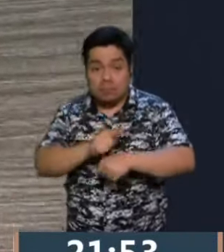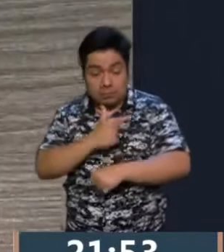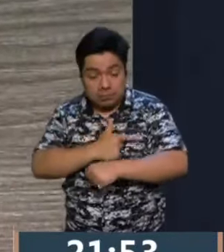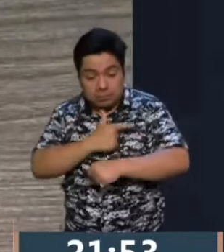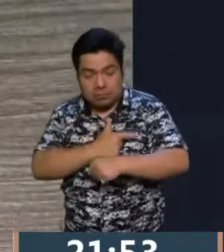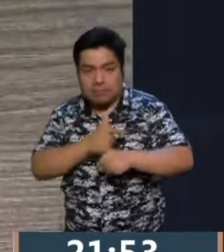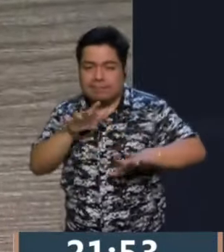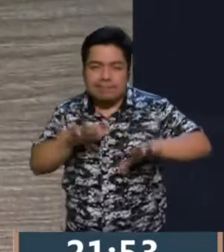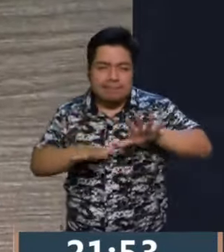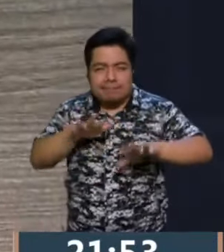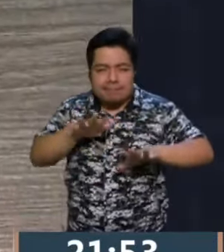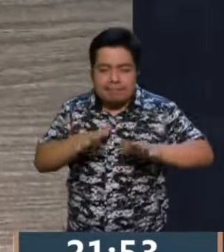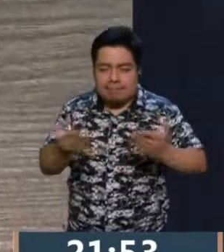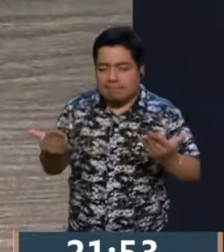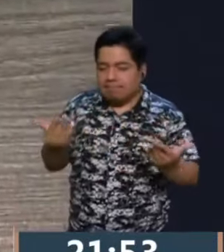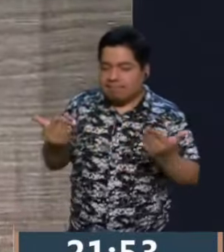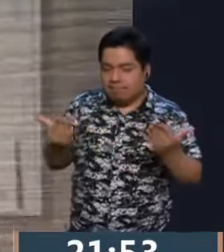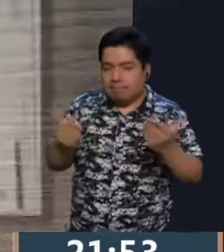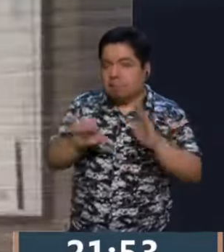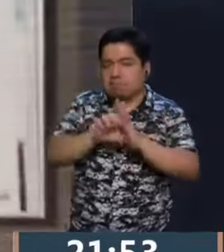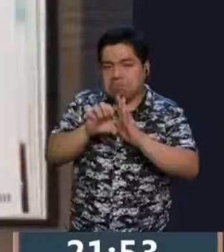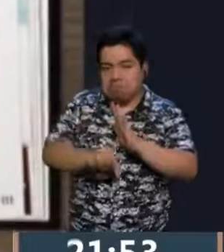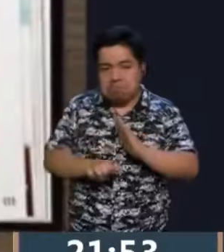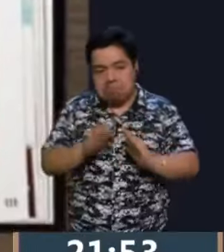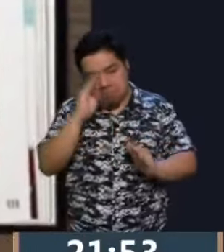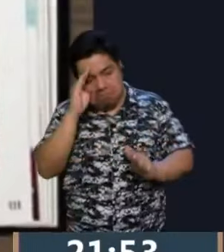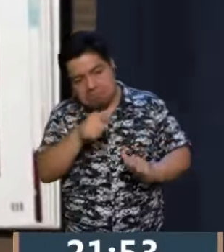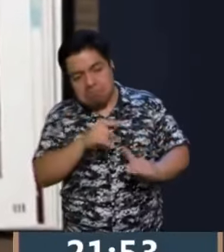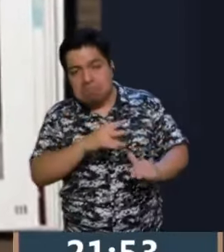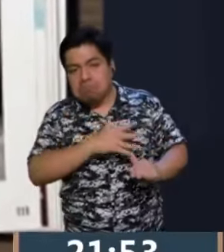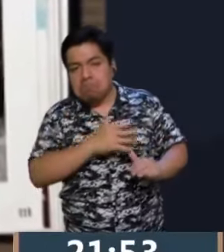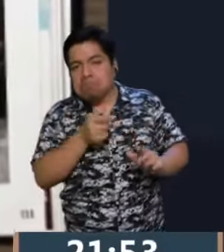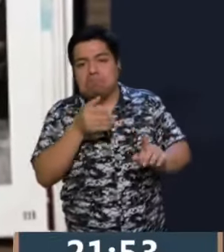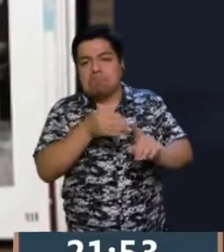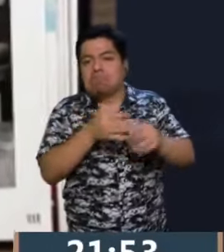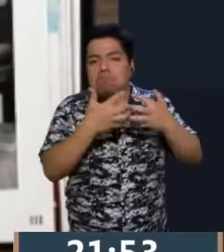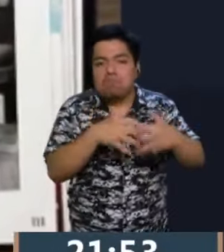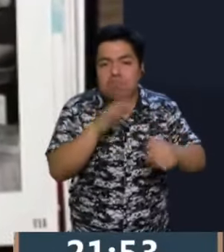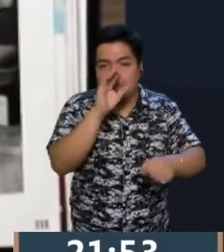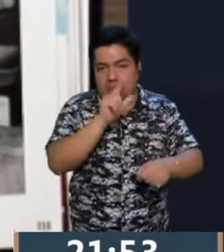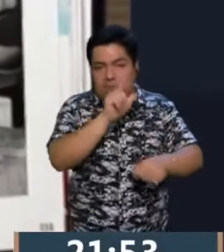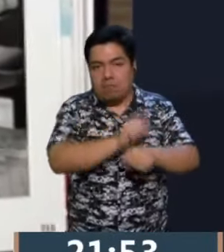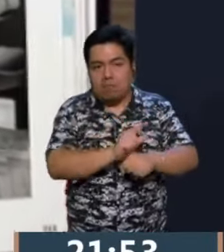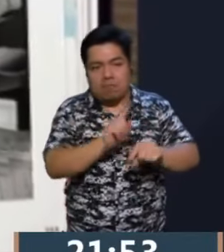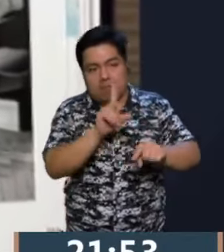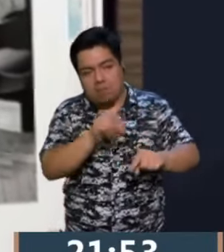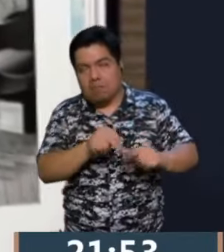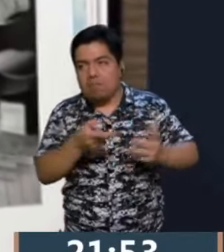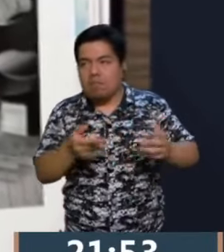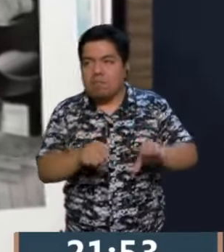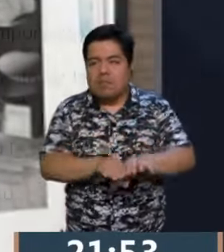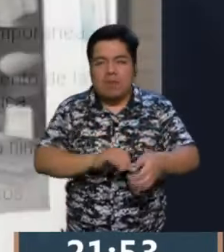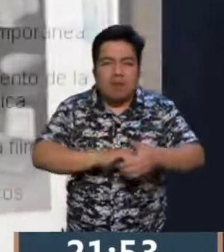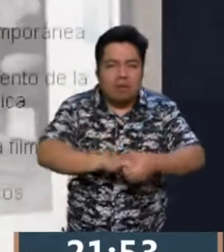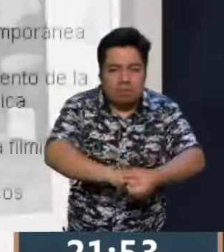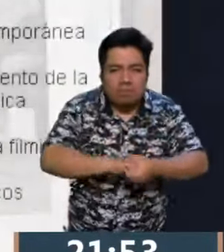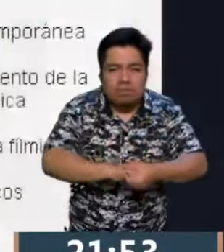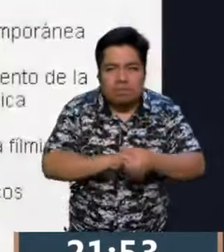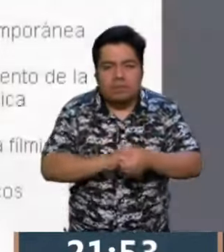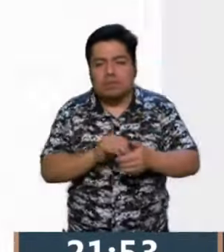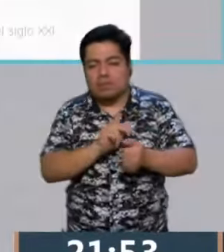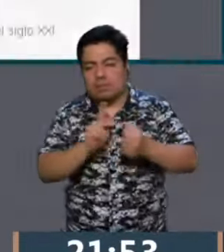veces contrasta lo que podemos considerar una industria cultural que no es del todo sólida en nuestro